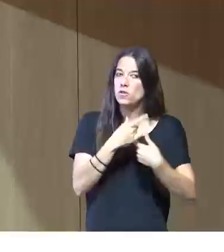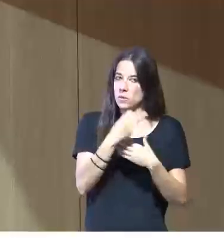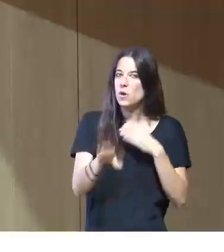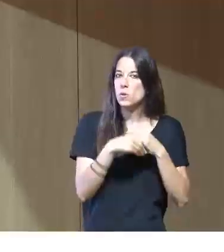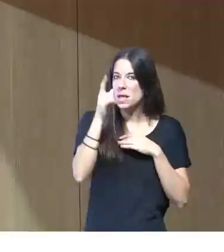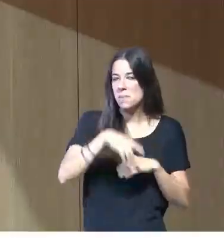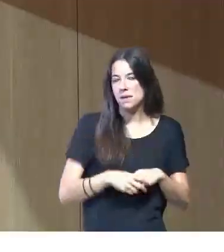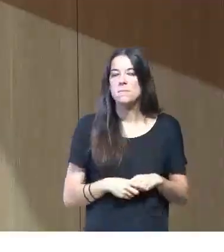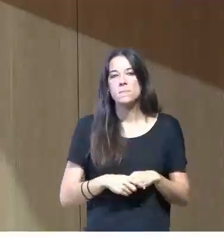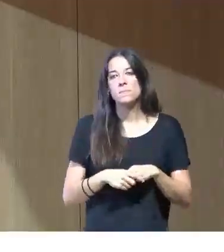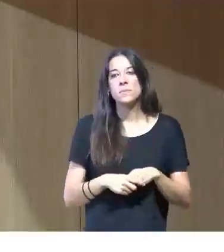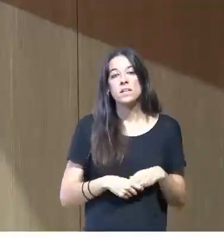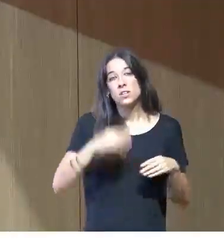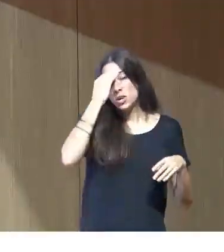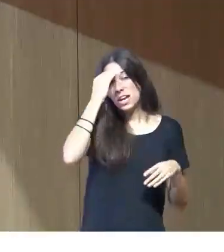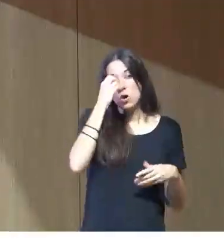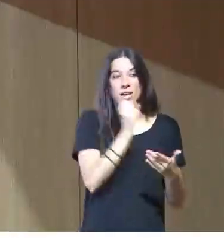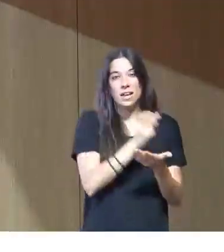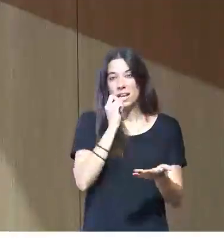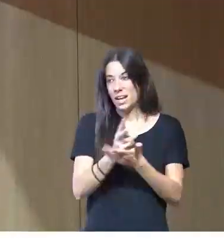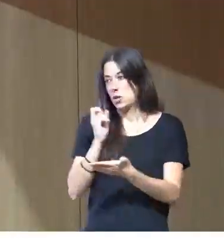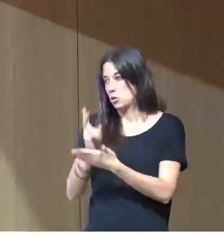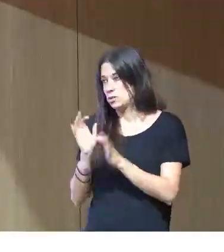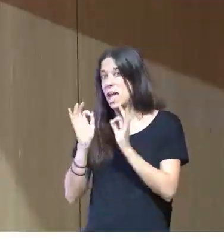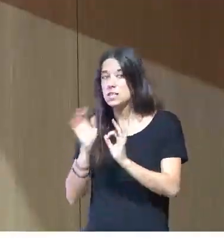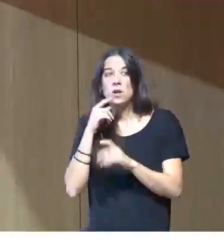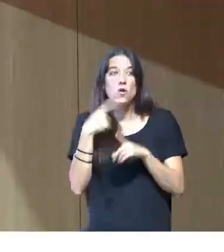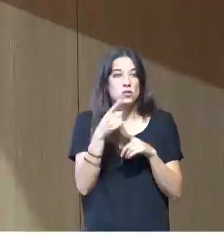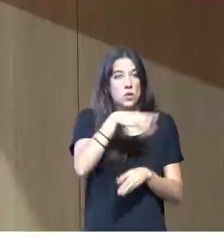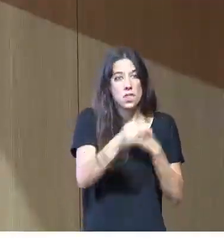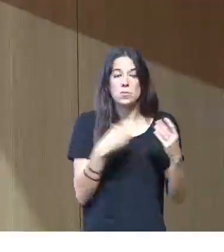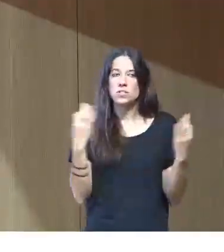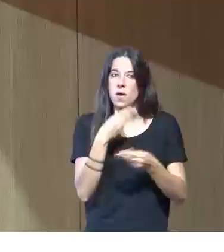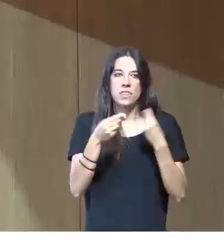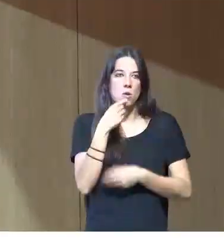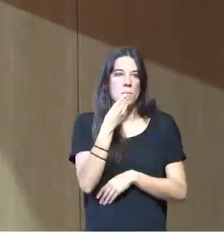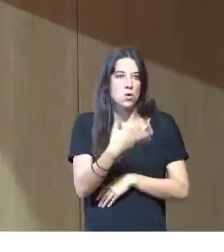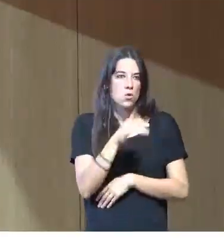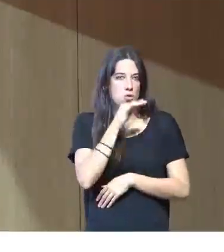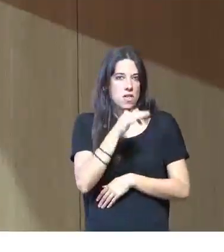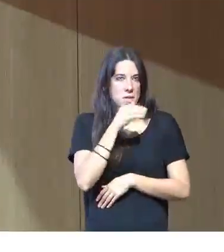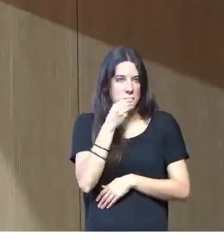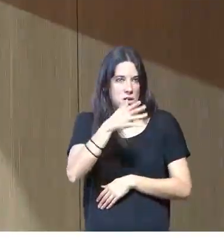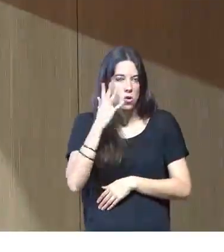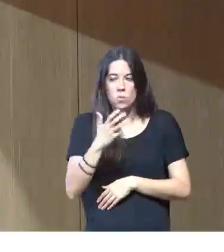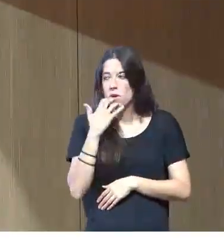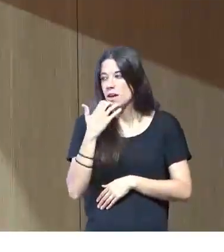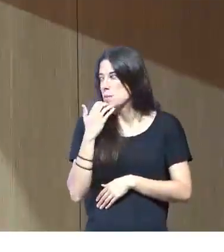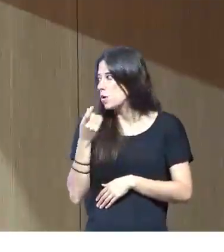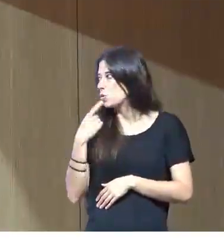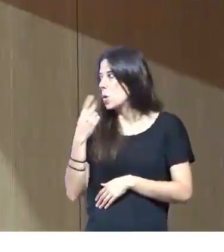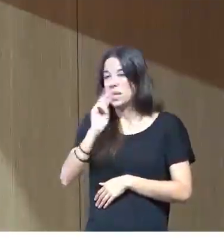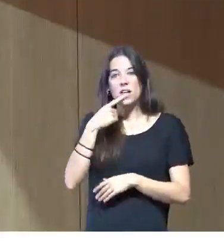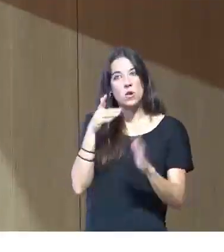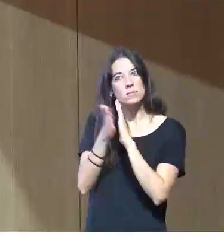estos yo creo que son los retos pero hay cosas en las que hacemos que tenemos que hacerlas mejor todavía Virginia que las cuento así como muy rápido